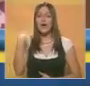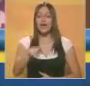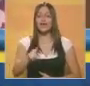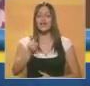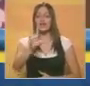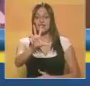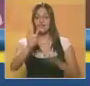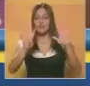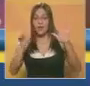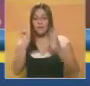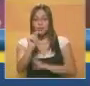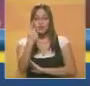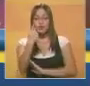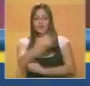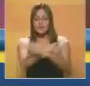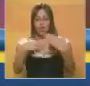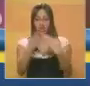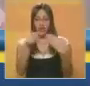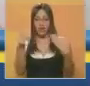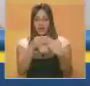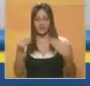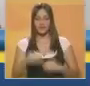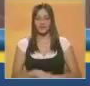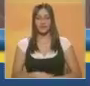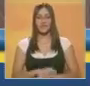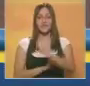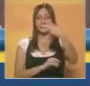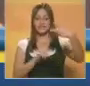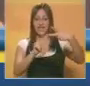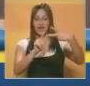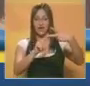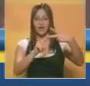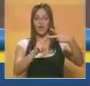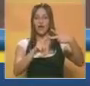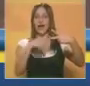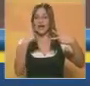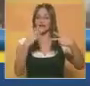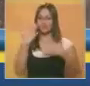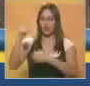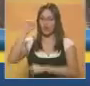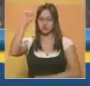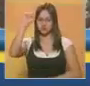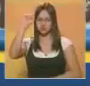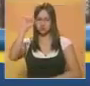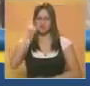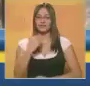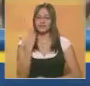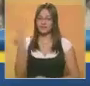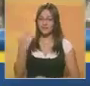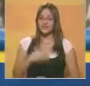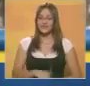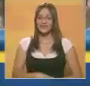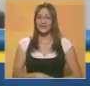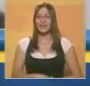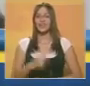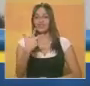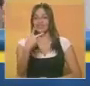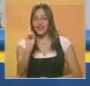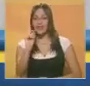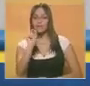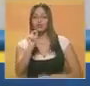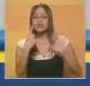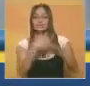unos 39.1 millones de dólares. En segundo lugar le sigue el aventurero interplanetario John Carter con